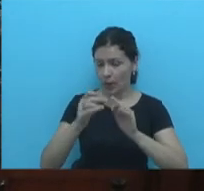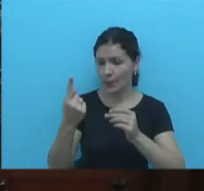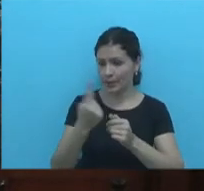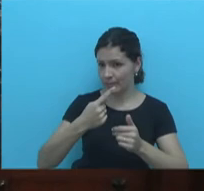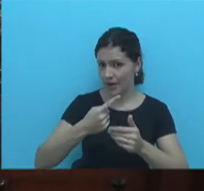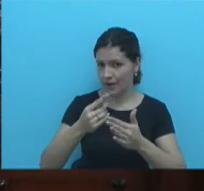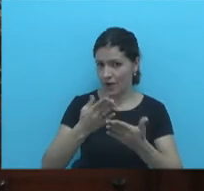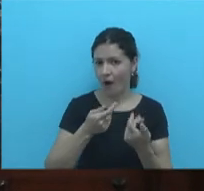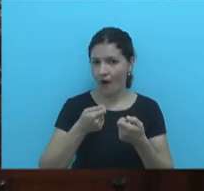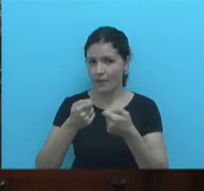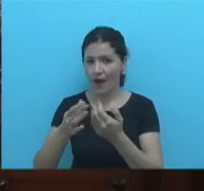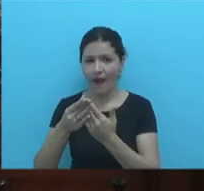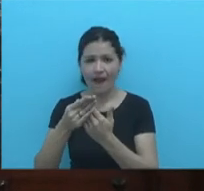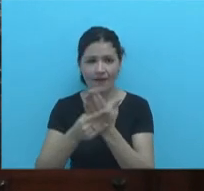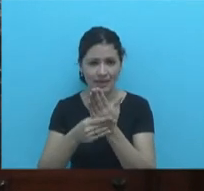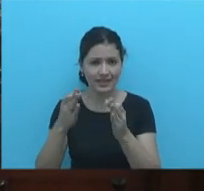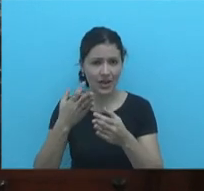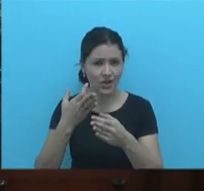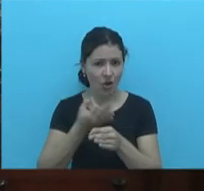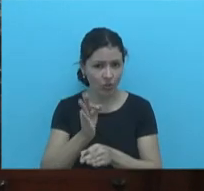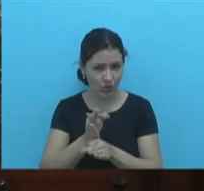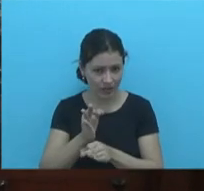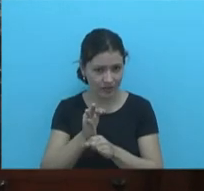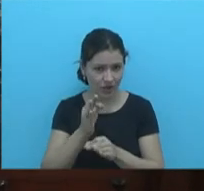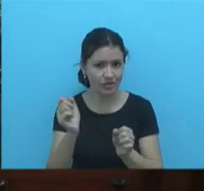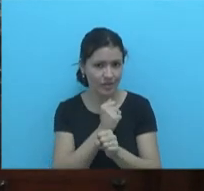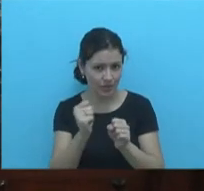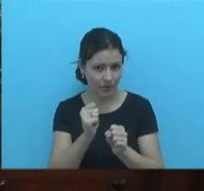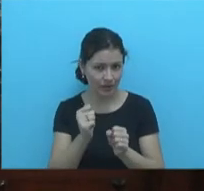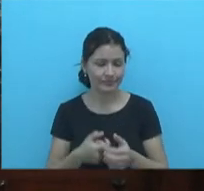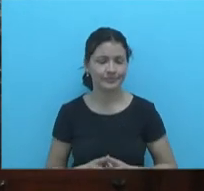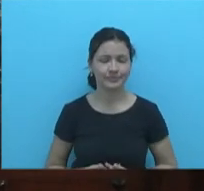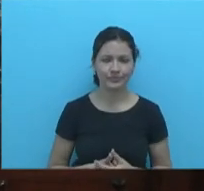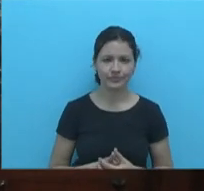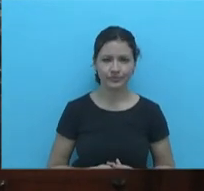aprobación en el Ministerio.